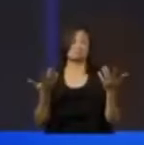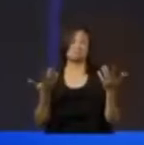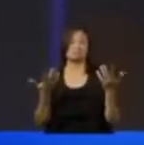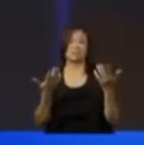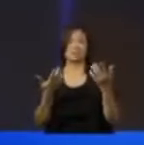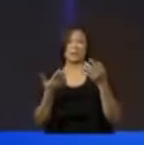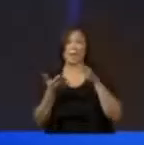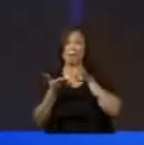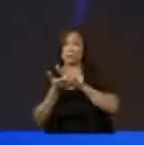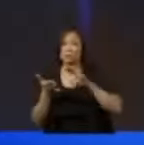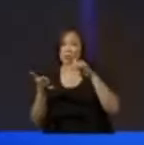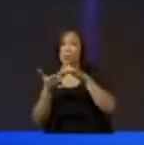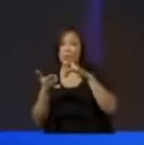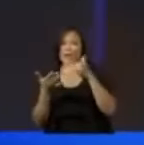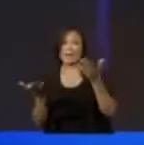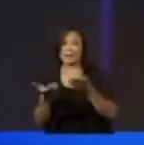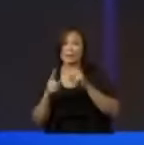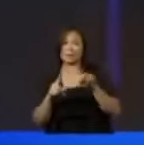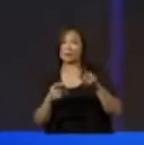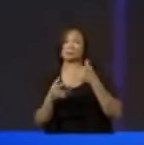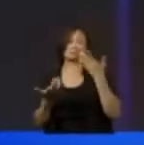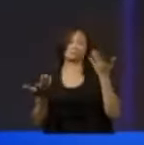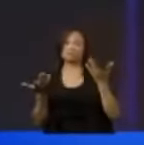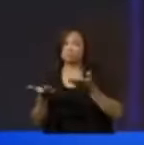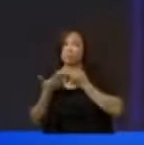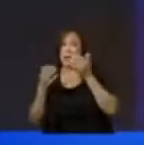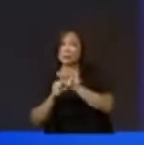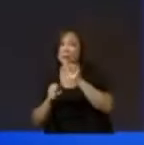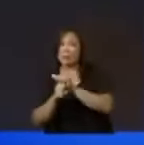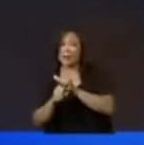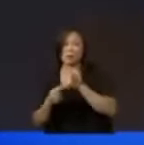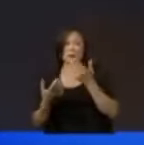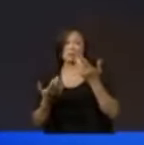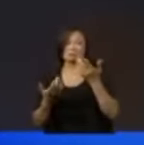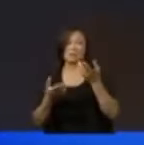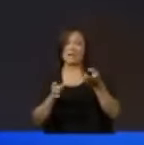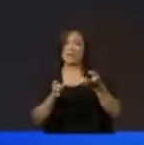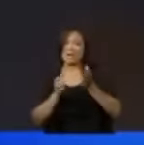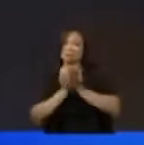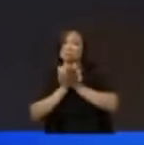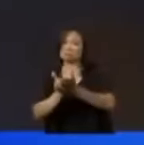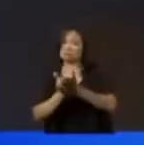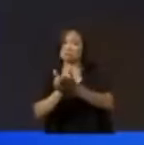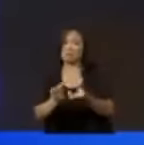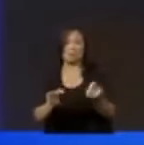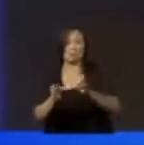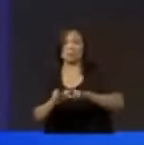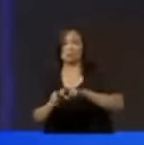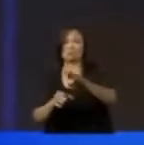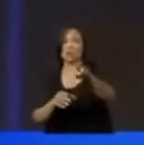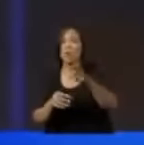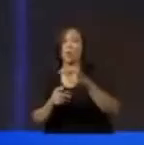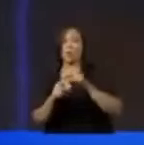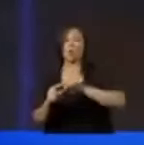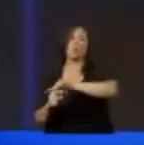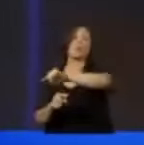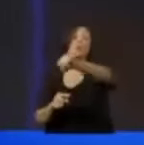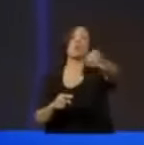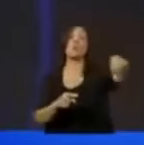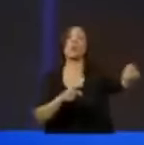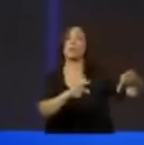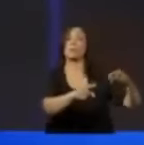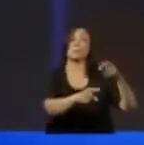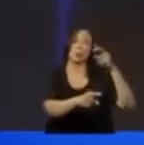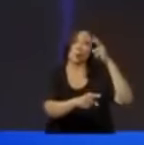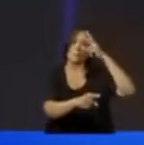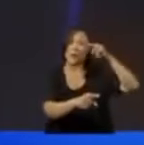y a veces lo hacen arriesgando su vida en yolas o en la llamada vuelta por México, porque aquí en